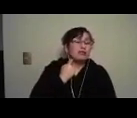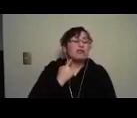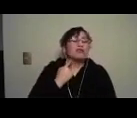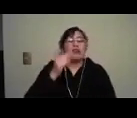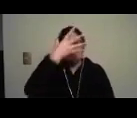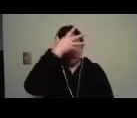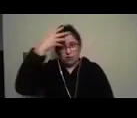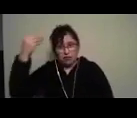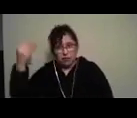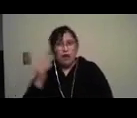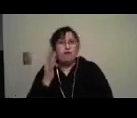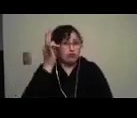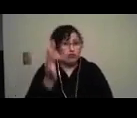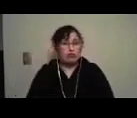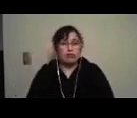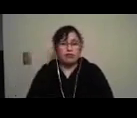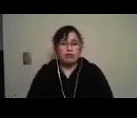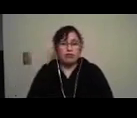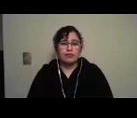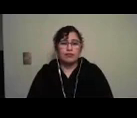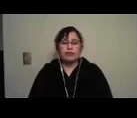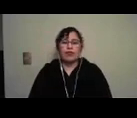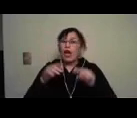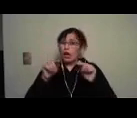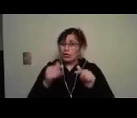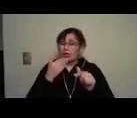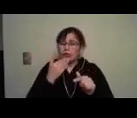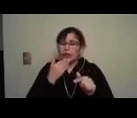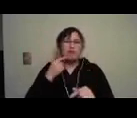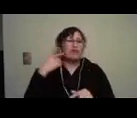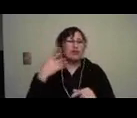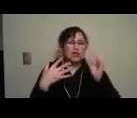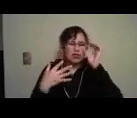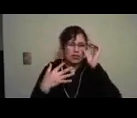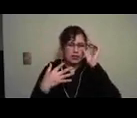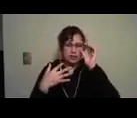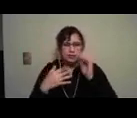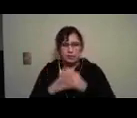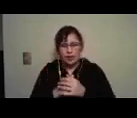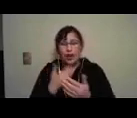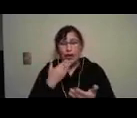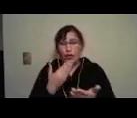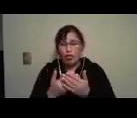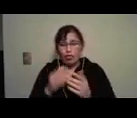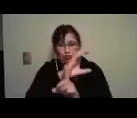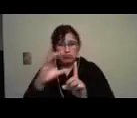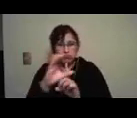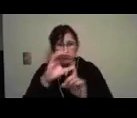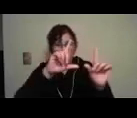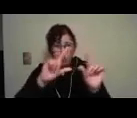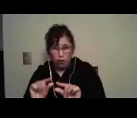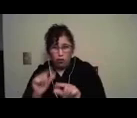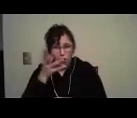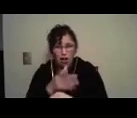literatura, ¿ya? Y algo que es importante, la deprivación social, ya un factor de riesgo significativo